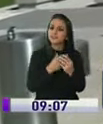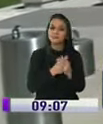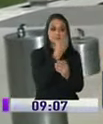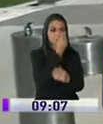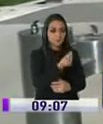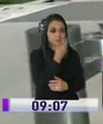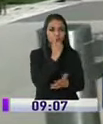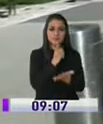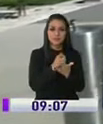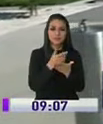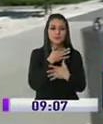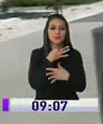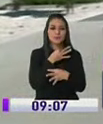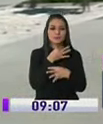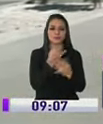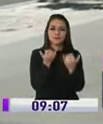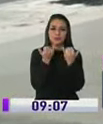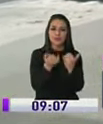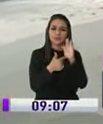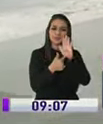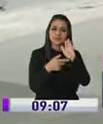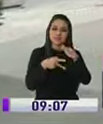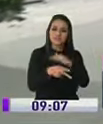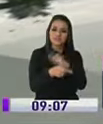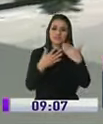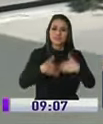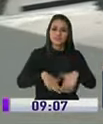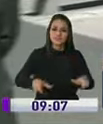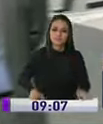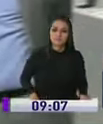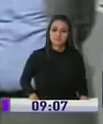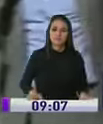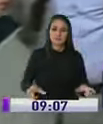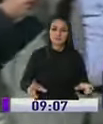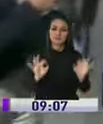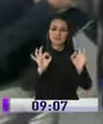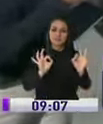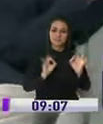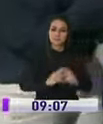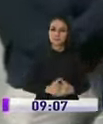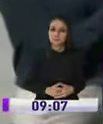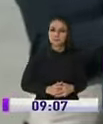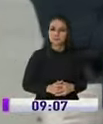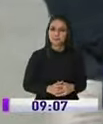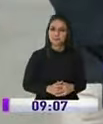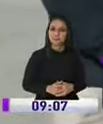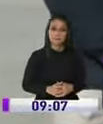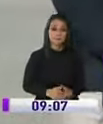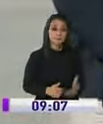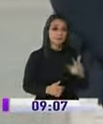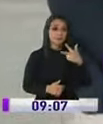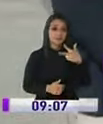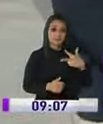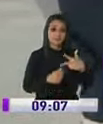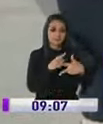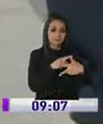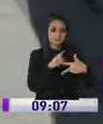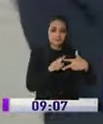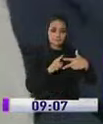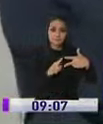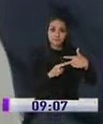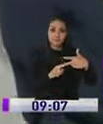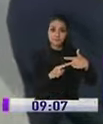así es, tenemos mucho gusto el día de hoy a poder entregar esta obra a la ciudadanía. Tenemos tres grandes componentes de